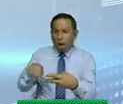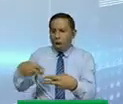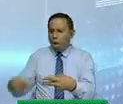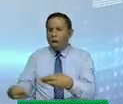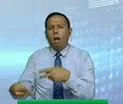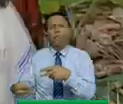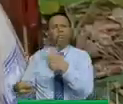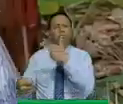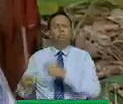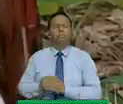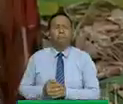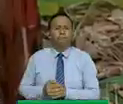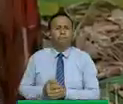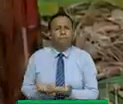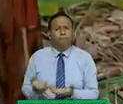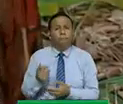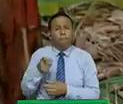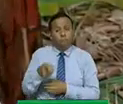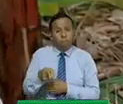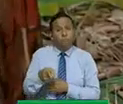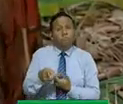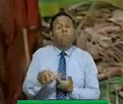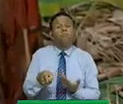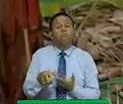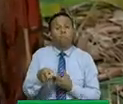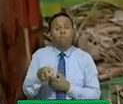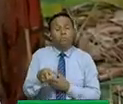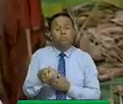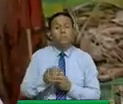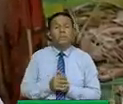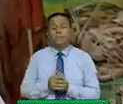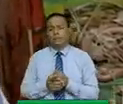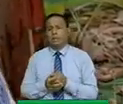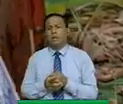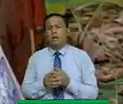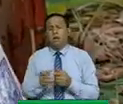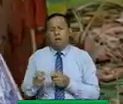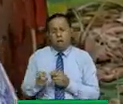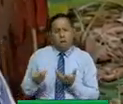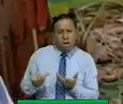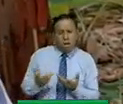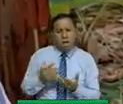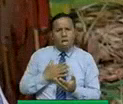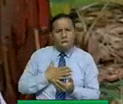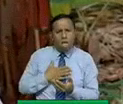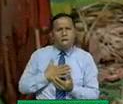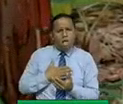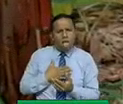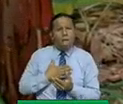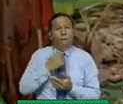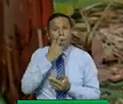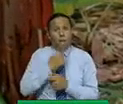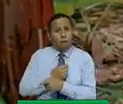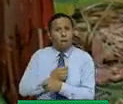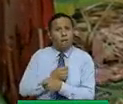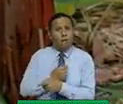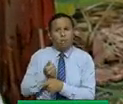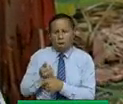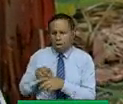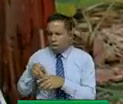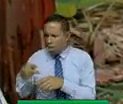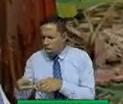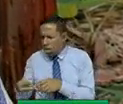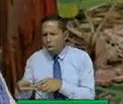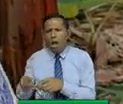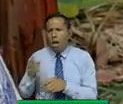bala. La una persona se encontraba con signos vitales, por lo que se coordina con la ambulancia para que reciba la respectiva atención